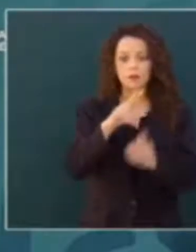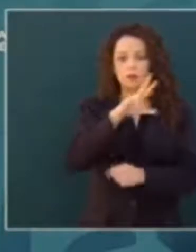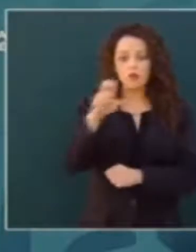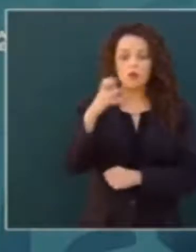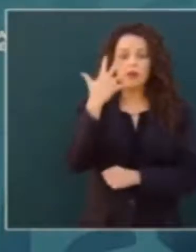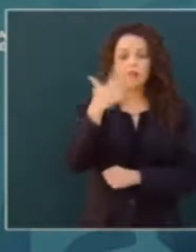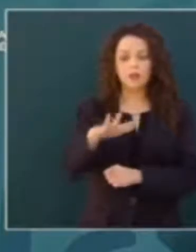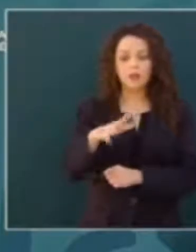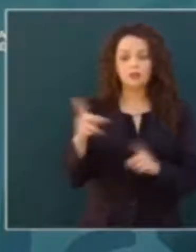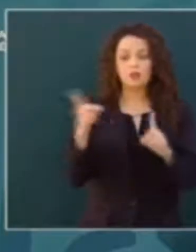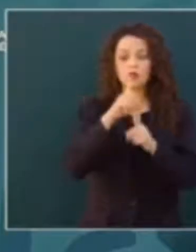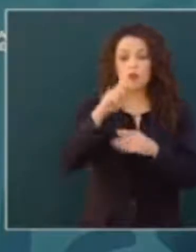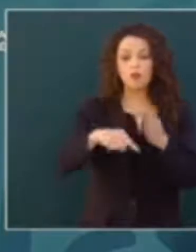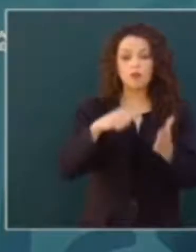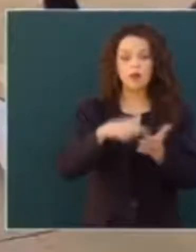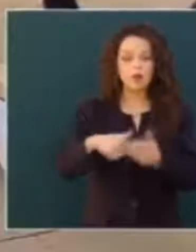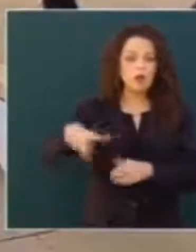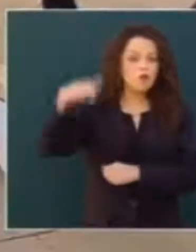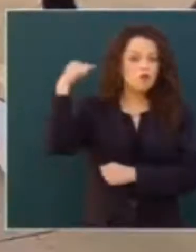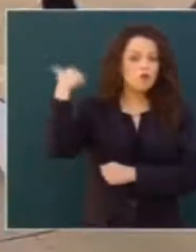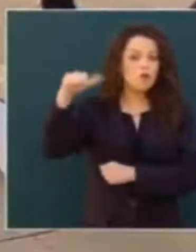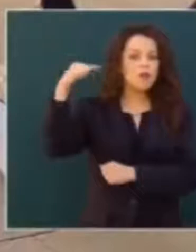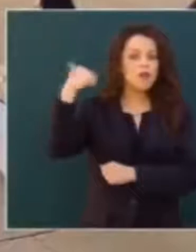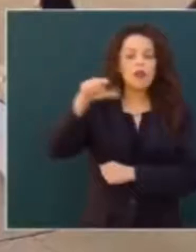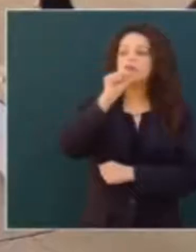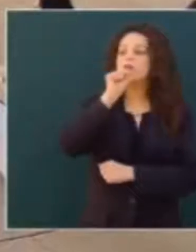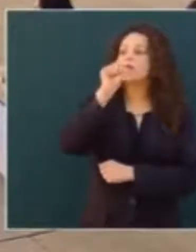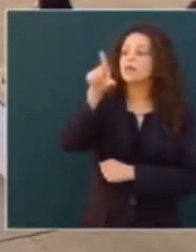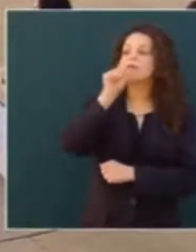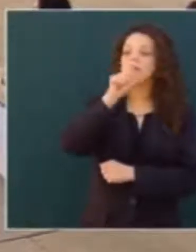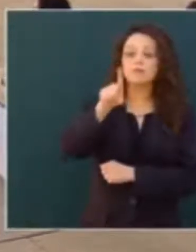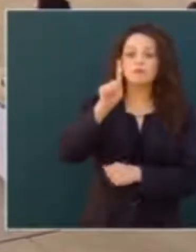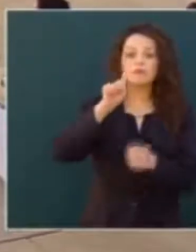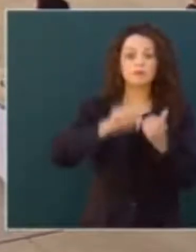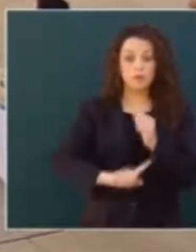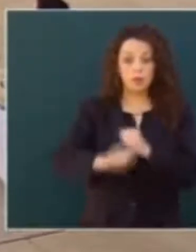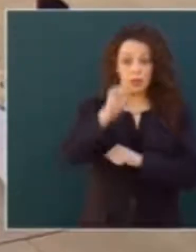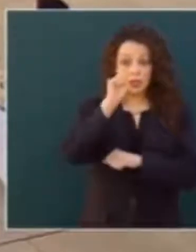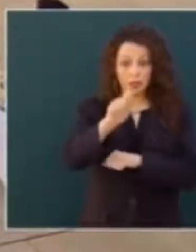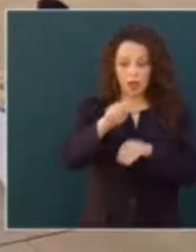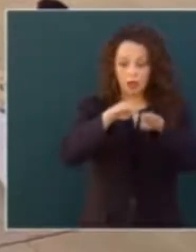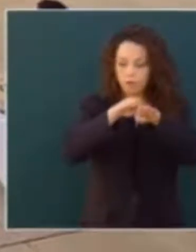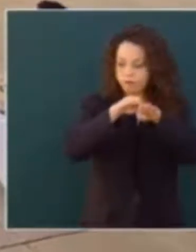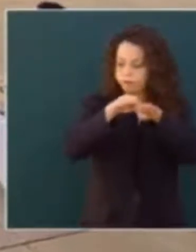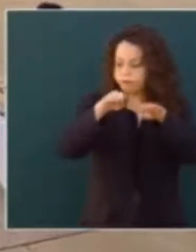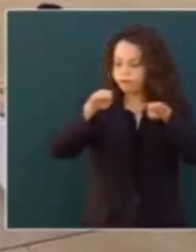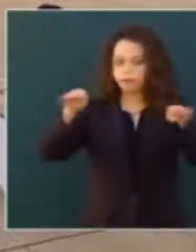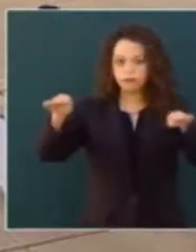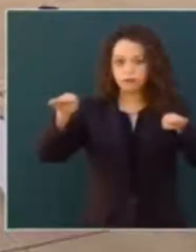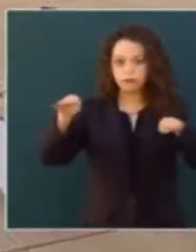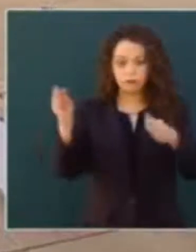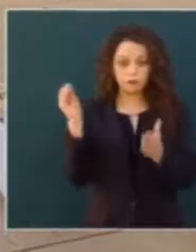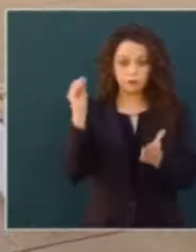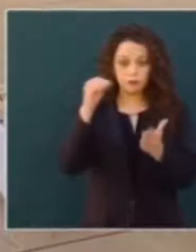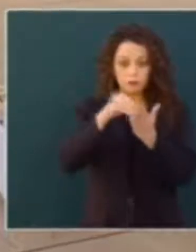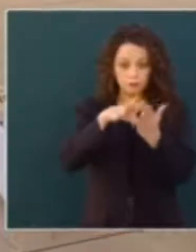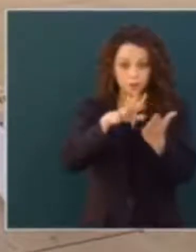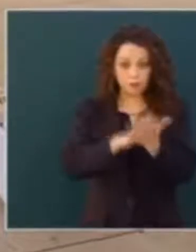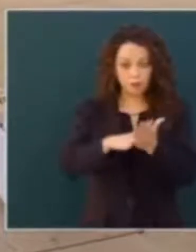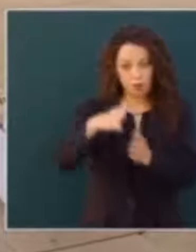Jalisco, o los principios igualitarios plasmados por Morelos en los sentimientos de la